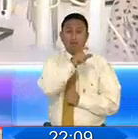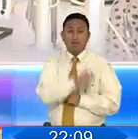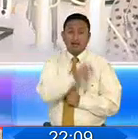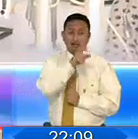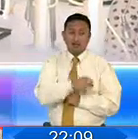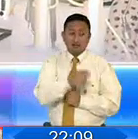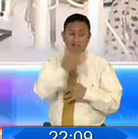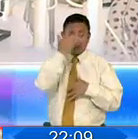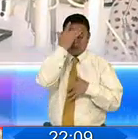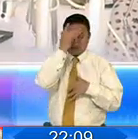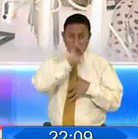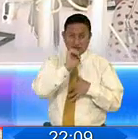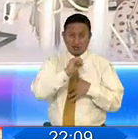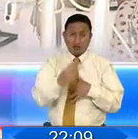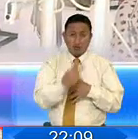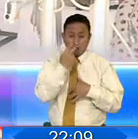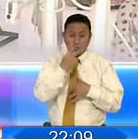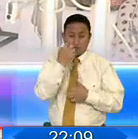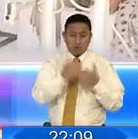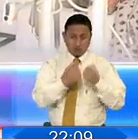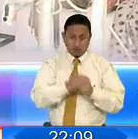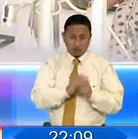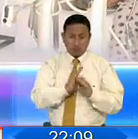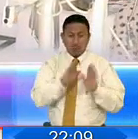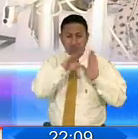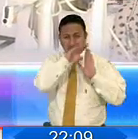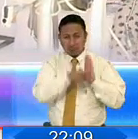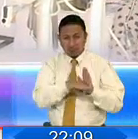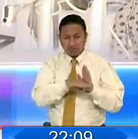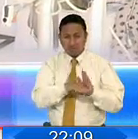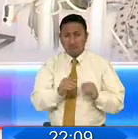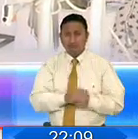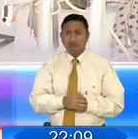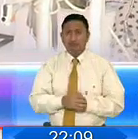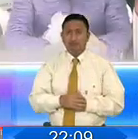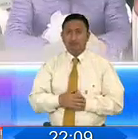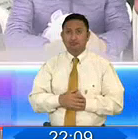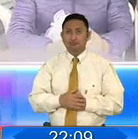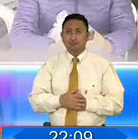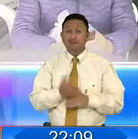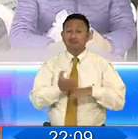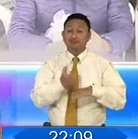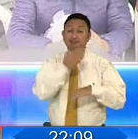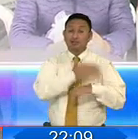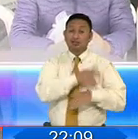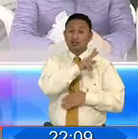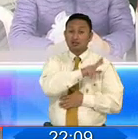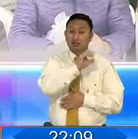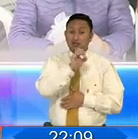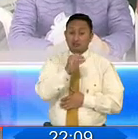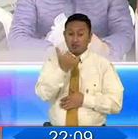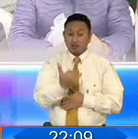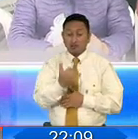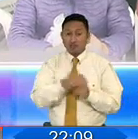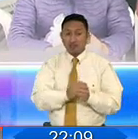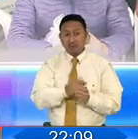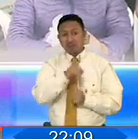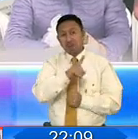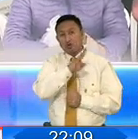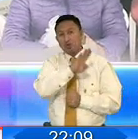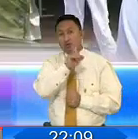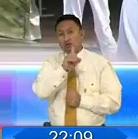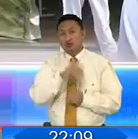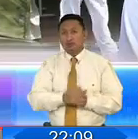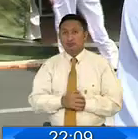personas con sintomatología respiratoria que se acerca a los puntos de triaje. Antes eran 300, ahora llegan